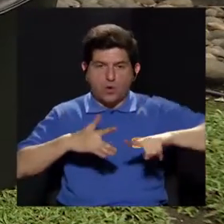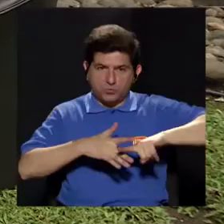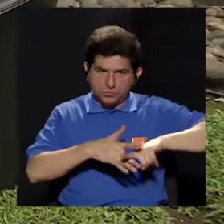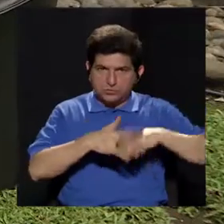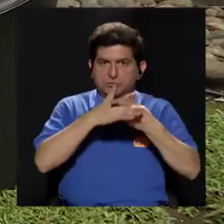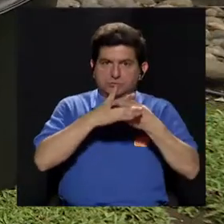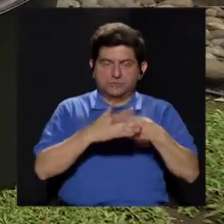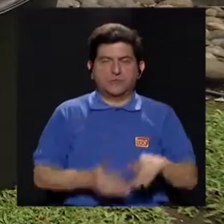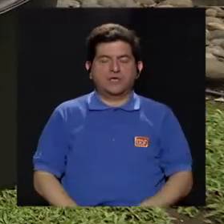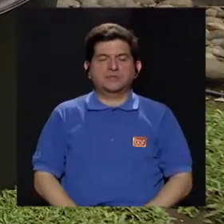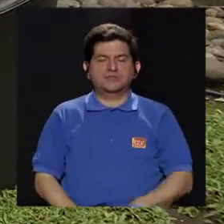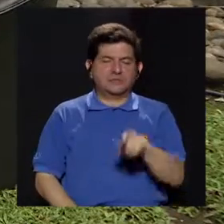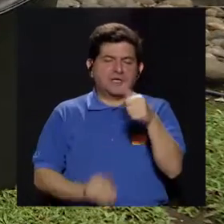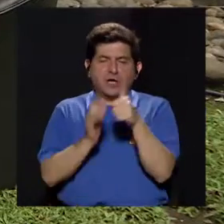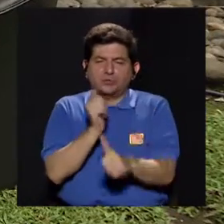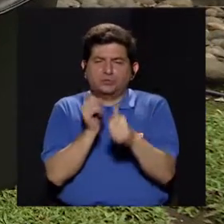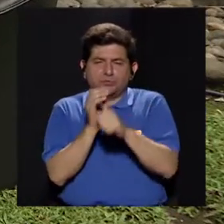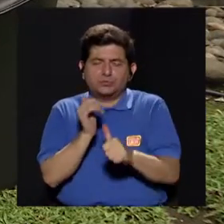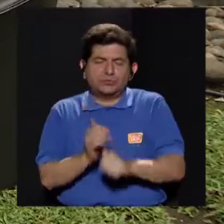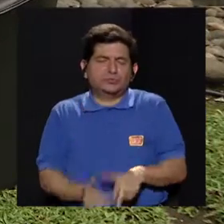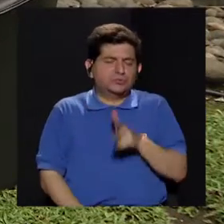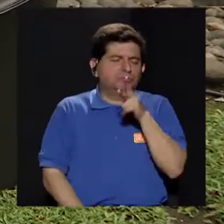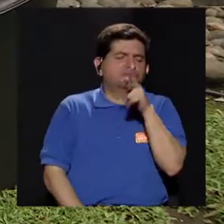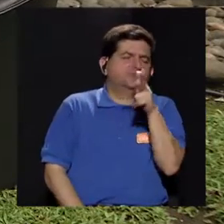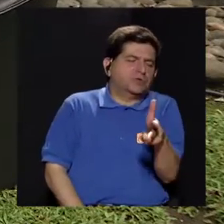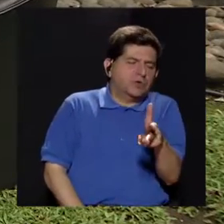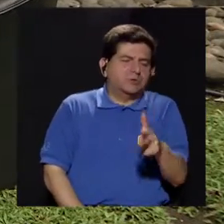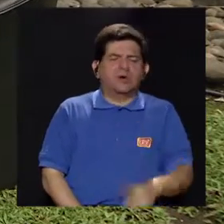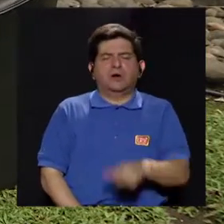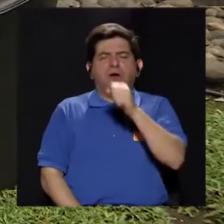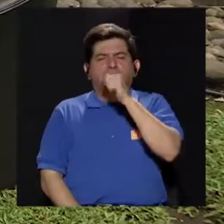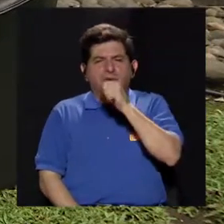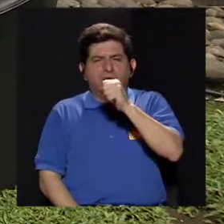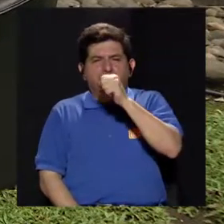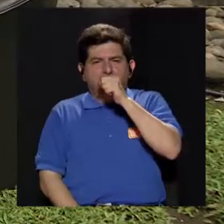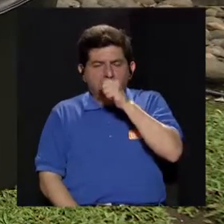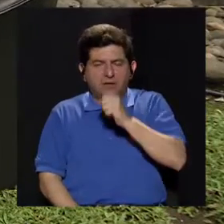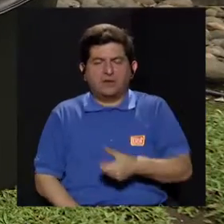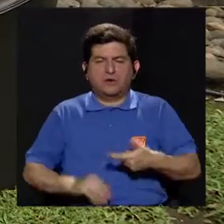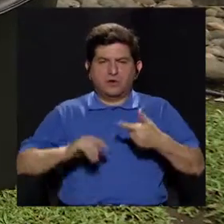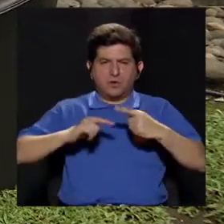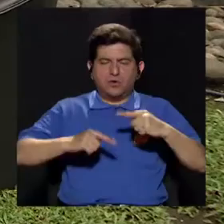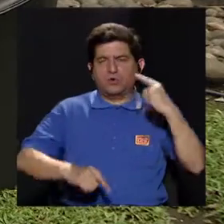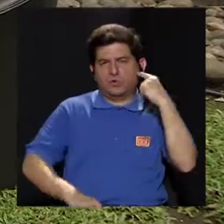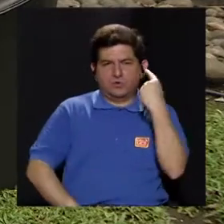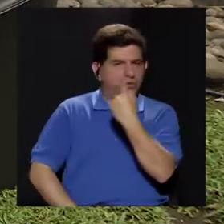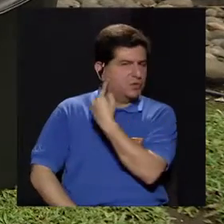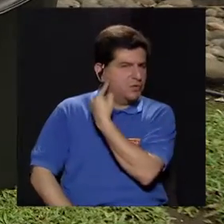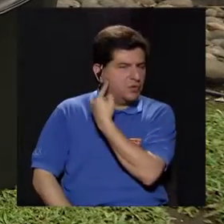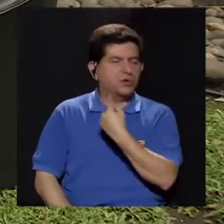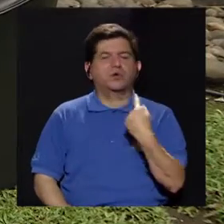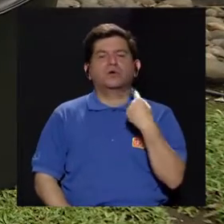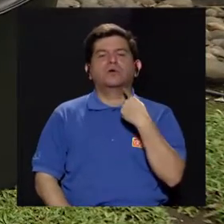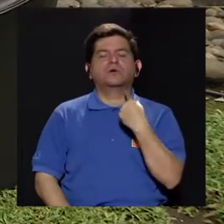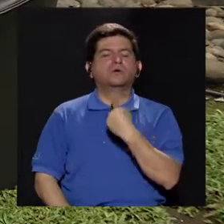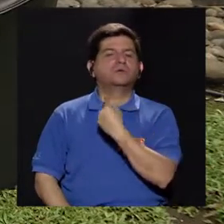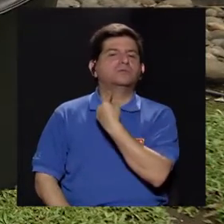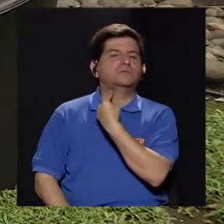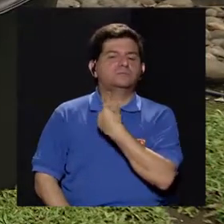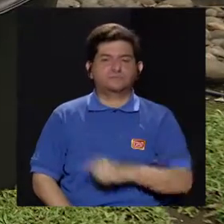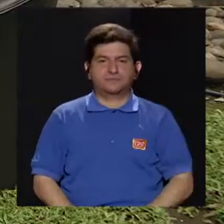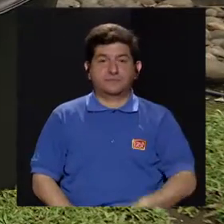síntomas, empieza con diarrea o con vómito o con tos o con dolor de oído o la